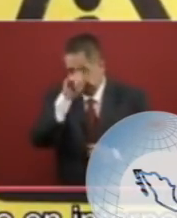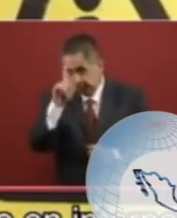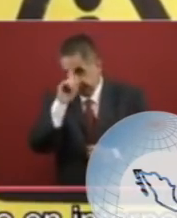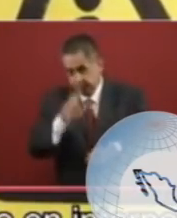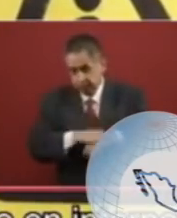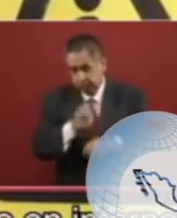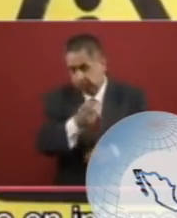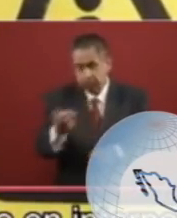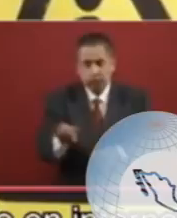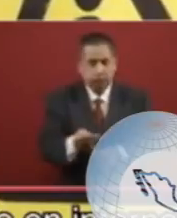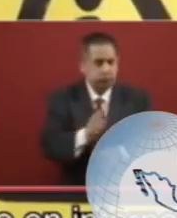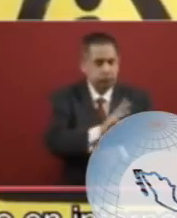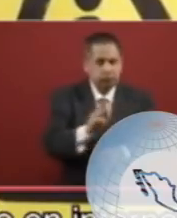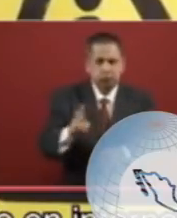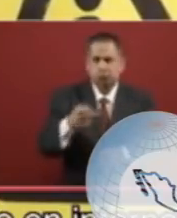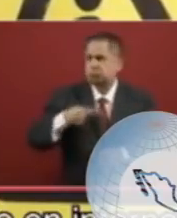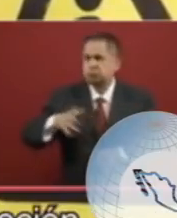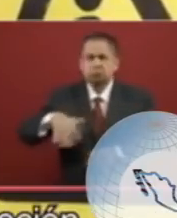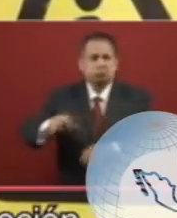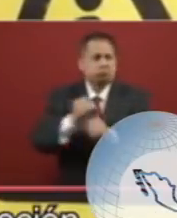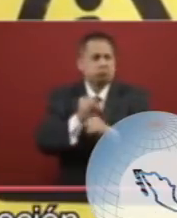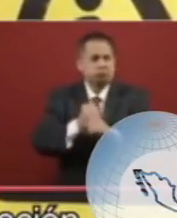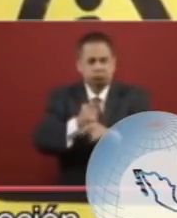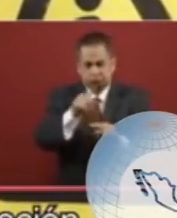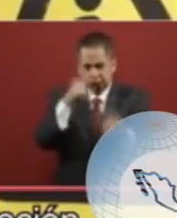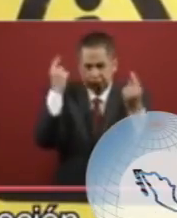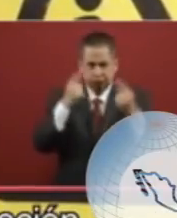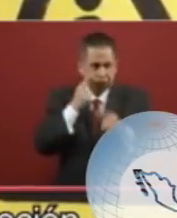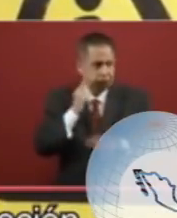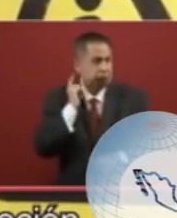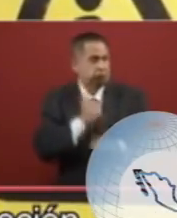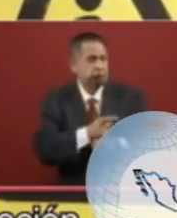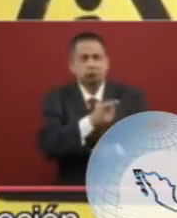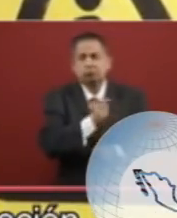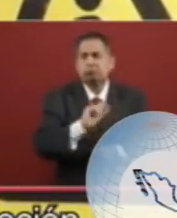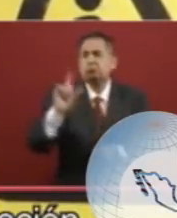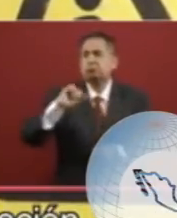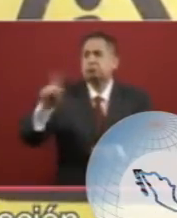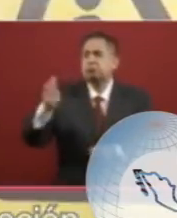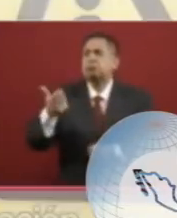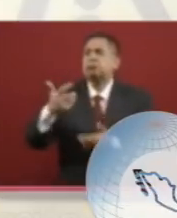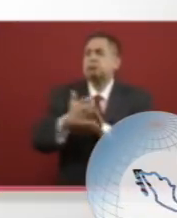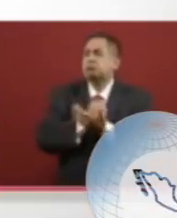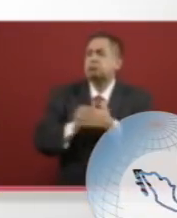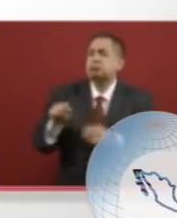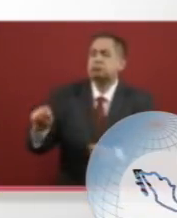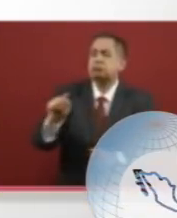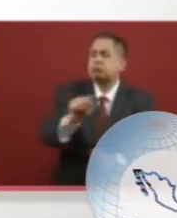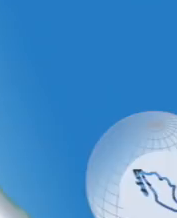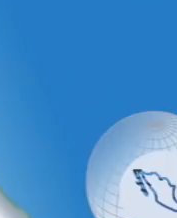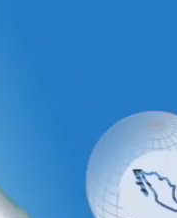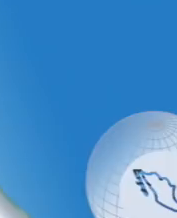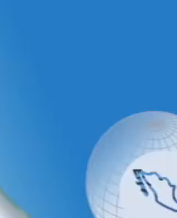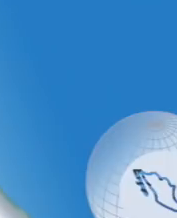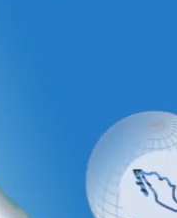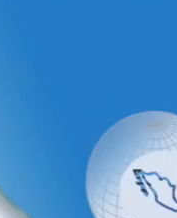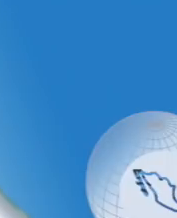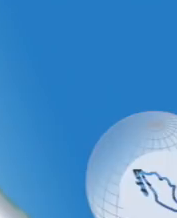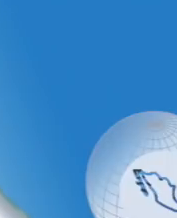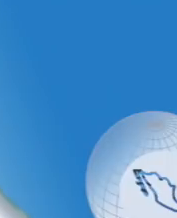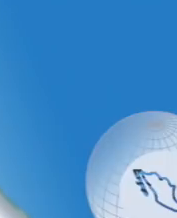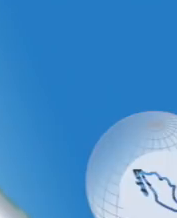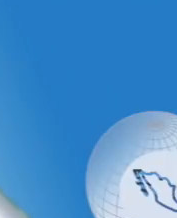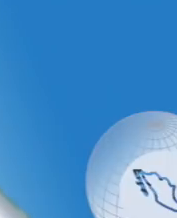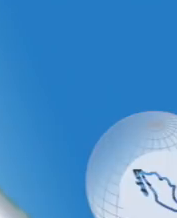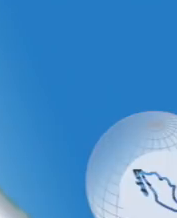que la busque pues, cualquier usuario en internet y se dé cuenta cuánto gana cada funcionario de nuestra nación. Pues bien amigos, este